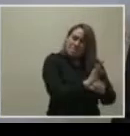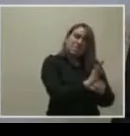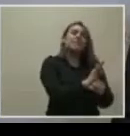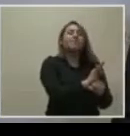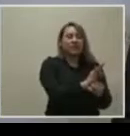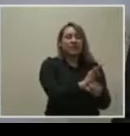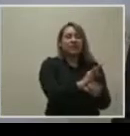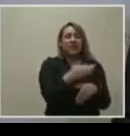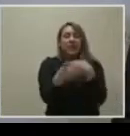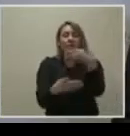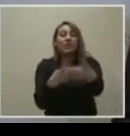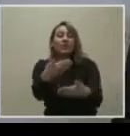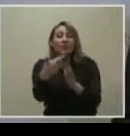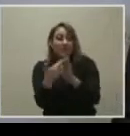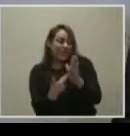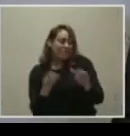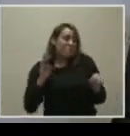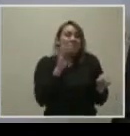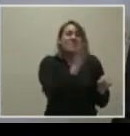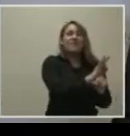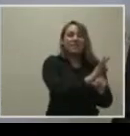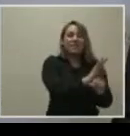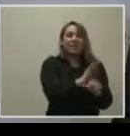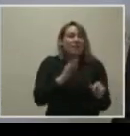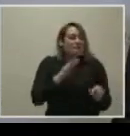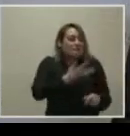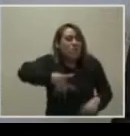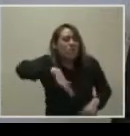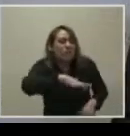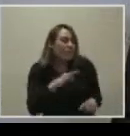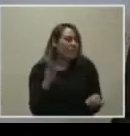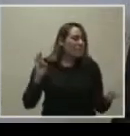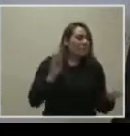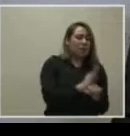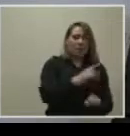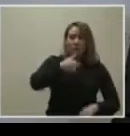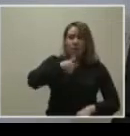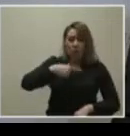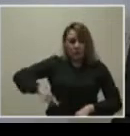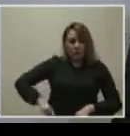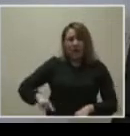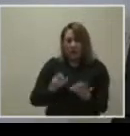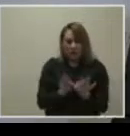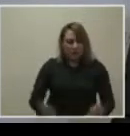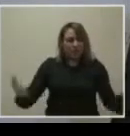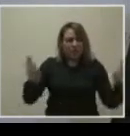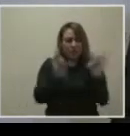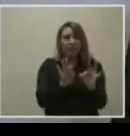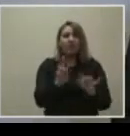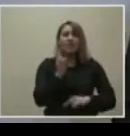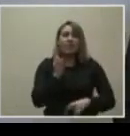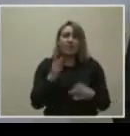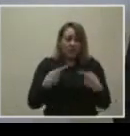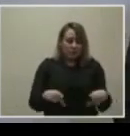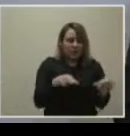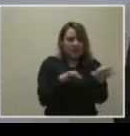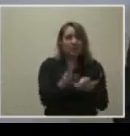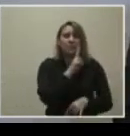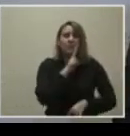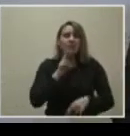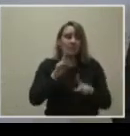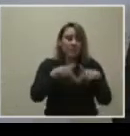este mecanismo y a quienes buscamos proteger, porque como gobernadora para mí es sumamente importante que sepan que en Baja